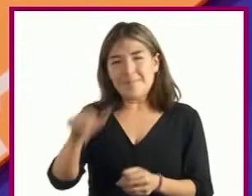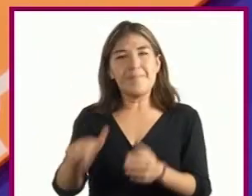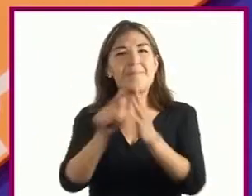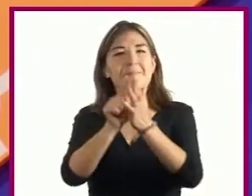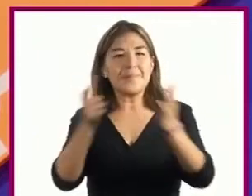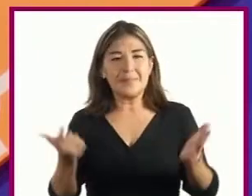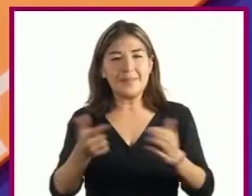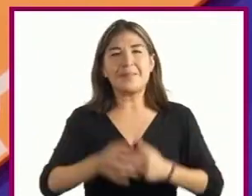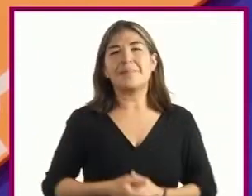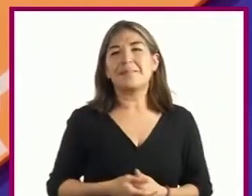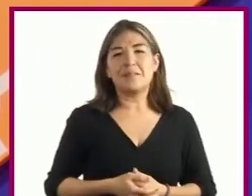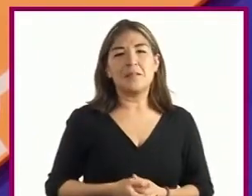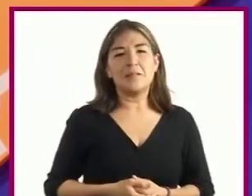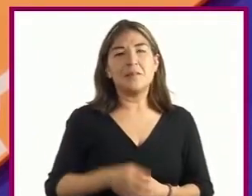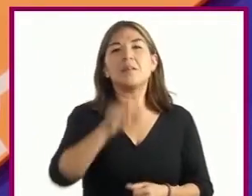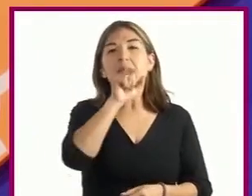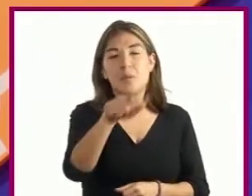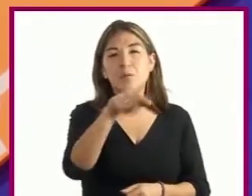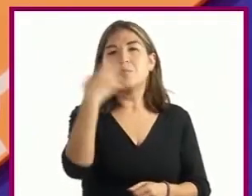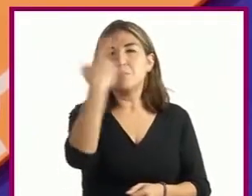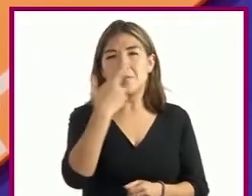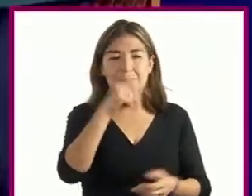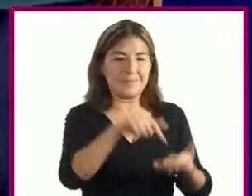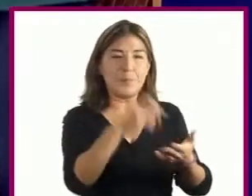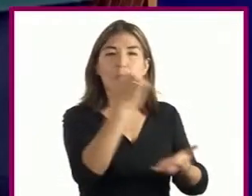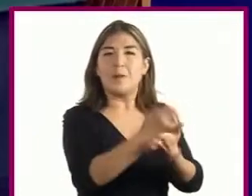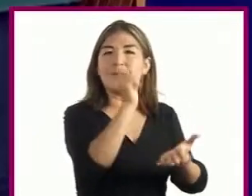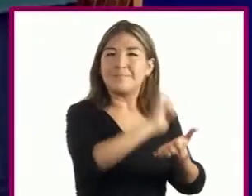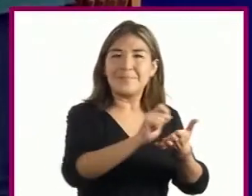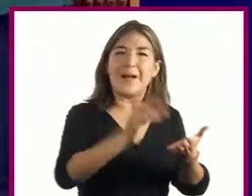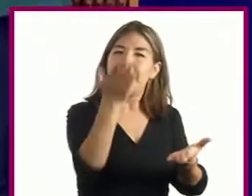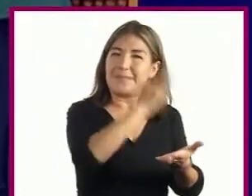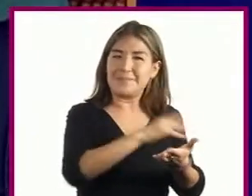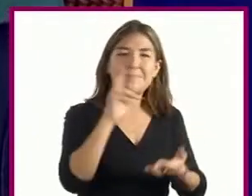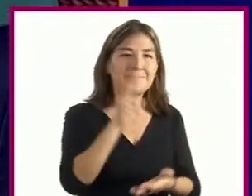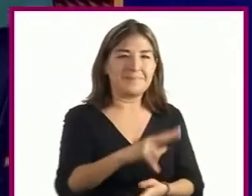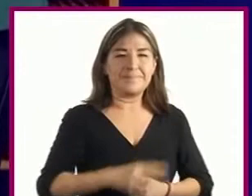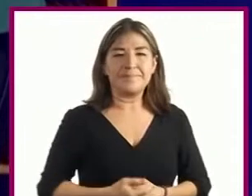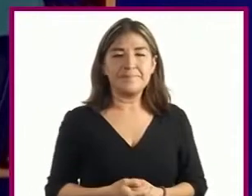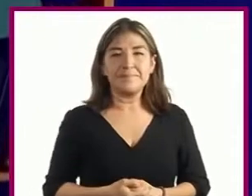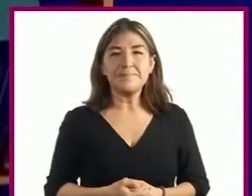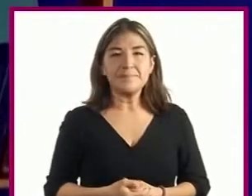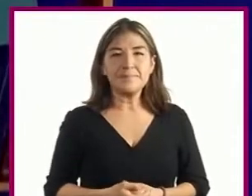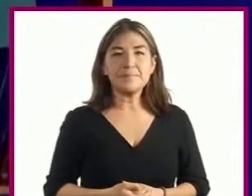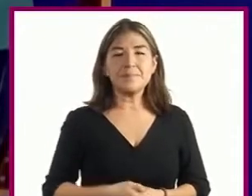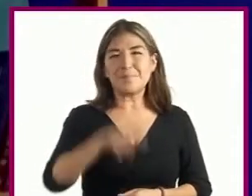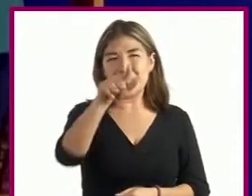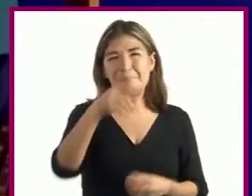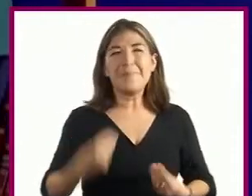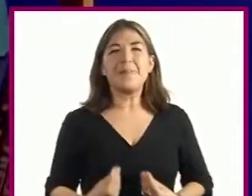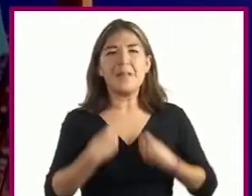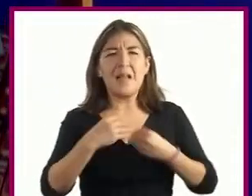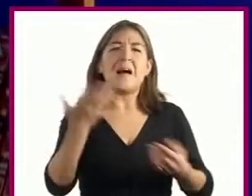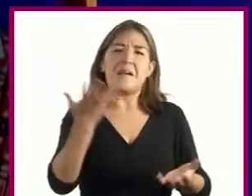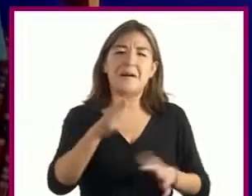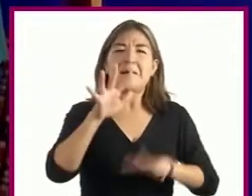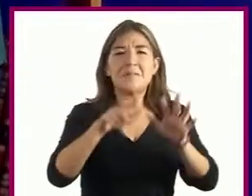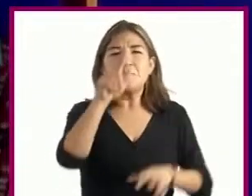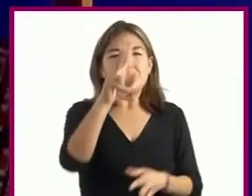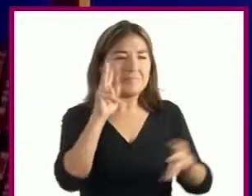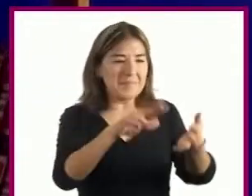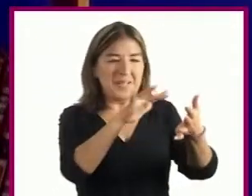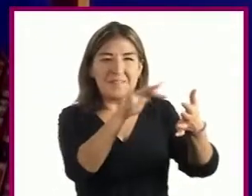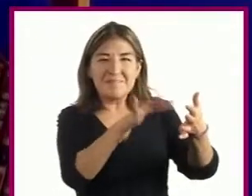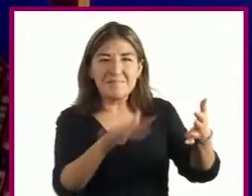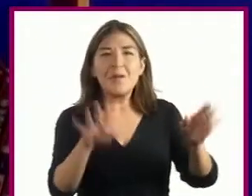de consultar su libro de texto y revisar sus apuntes. ¿En algún momento de su vida han leído alguna narración?